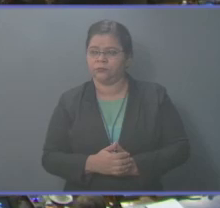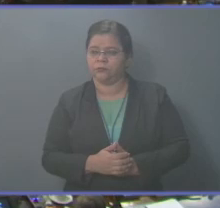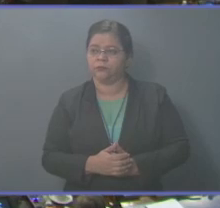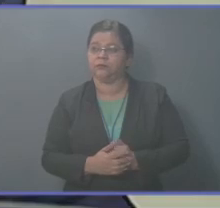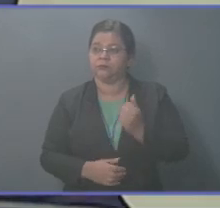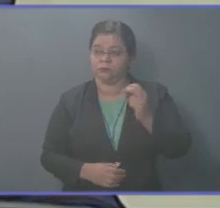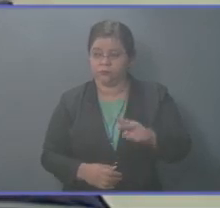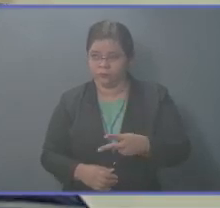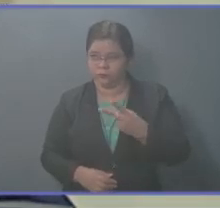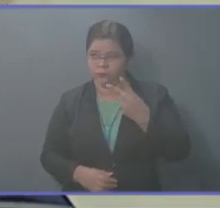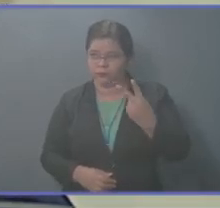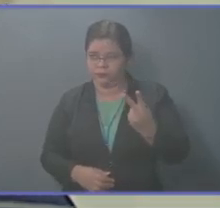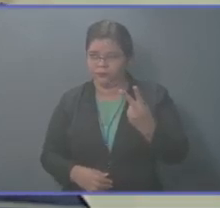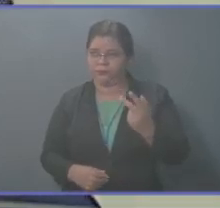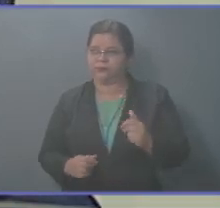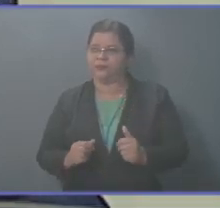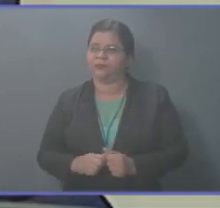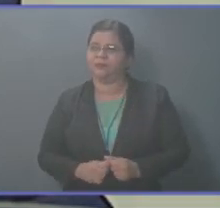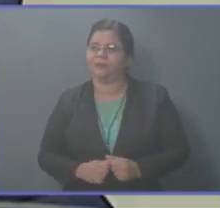Segundo,